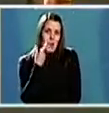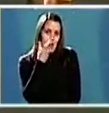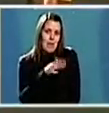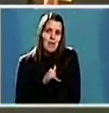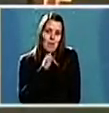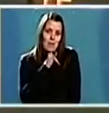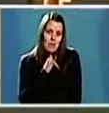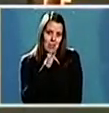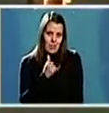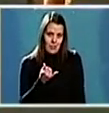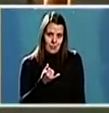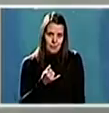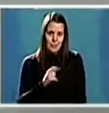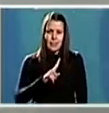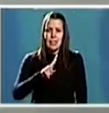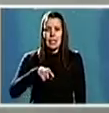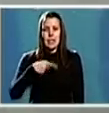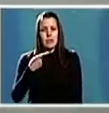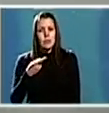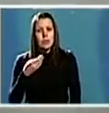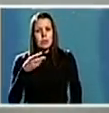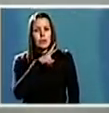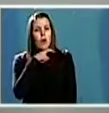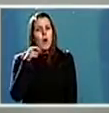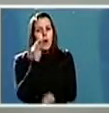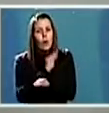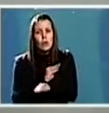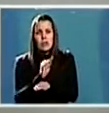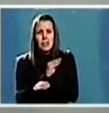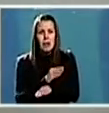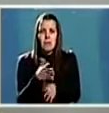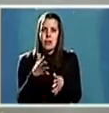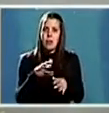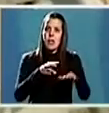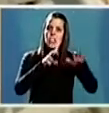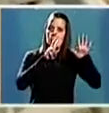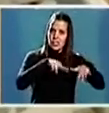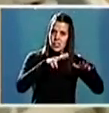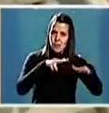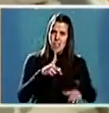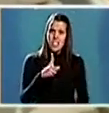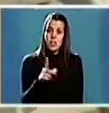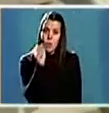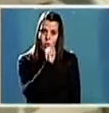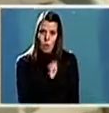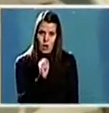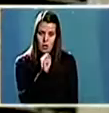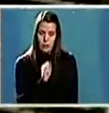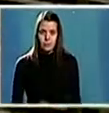Isto lle vai permitir pois, aguantar 7-10 meses ou un ano.